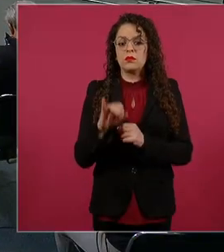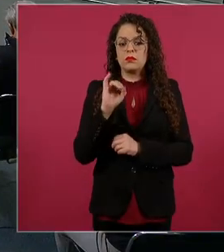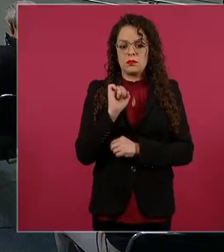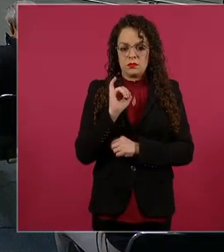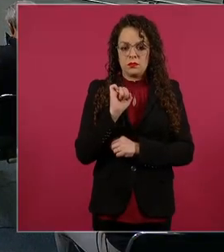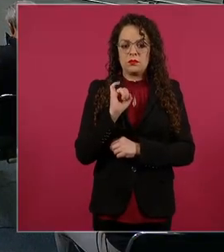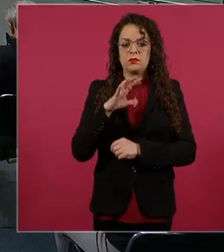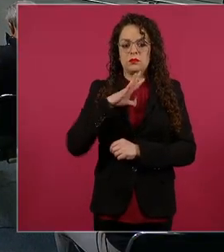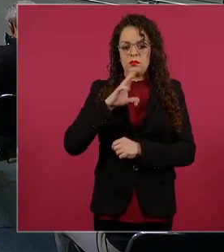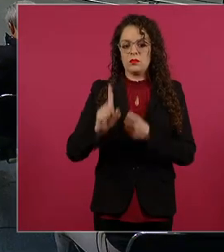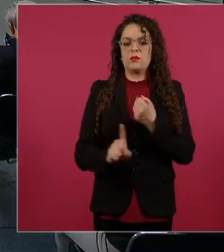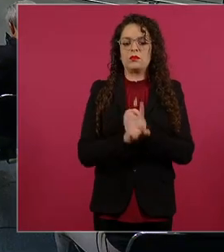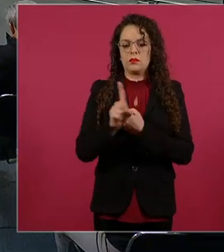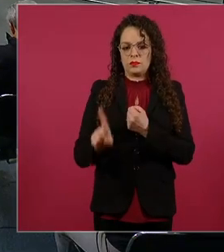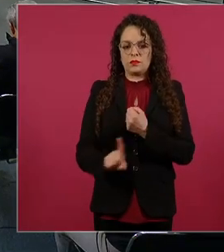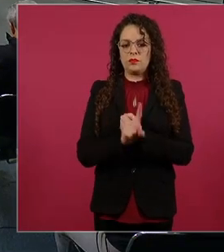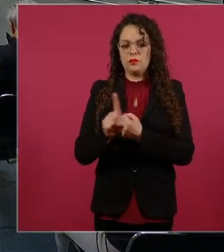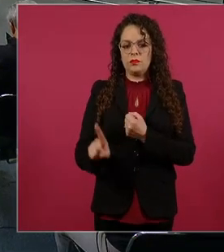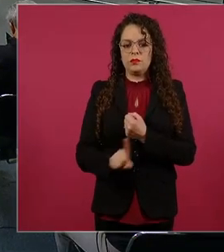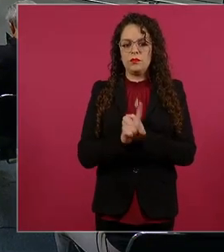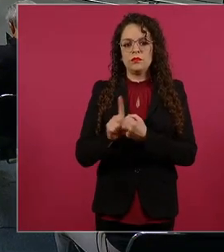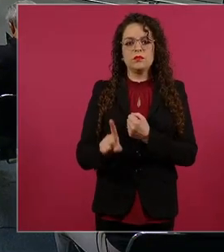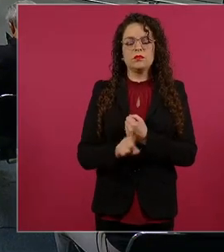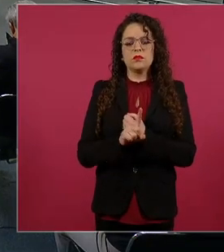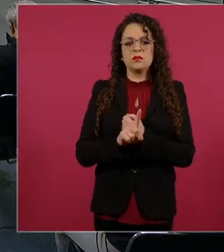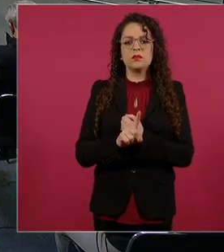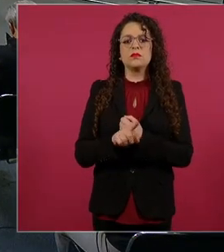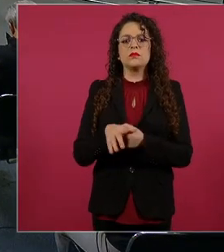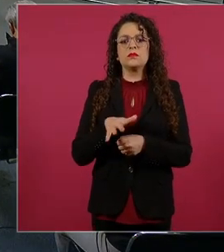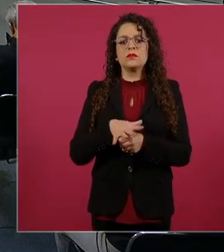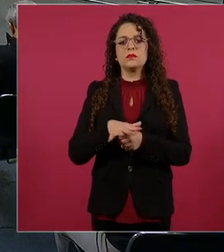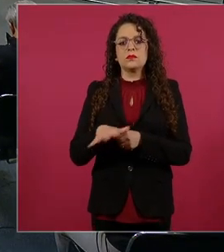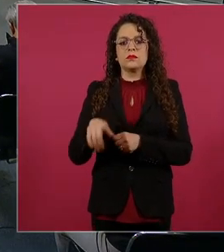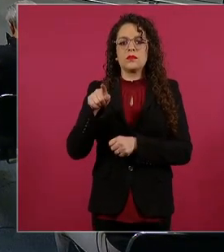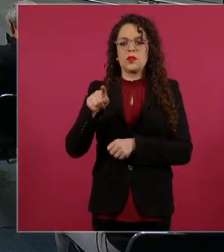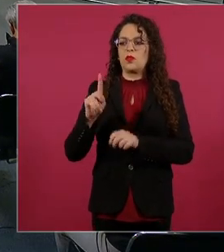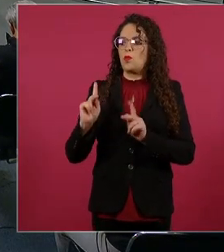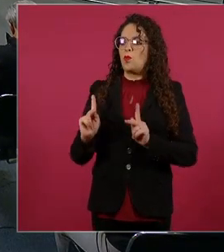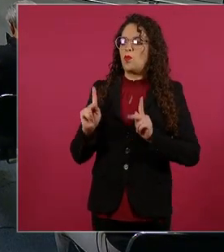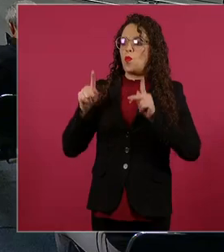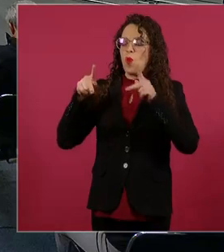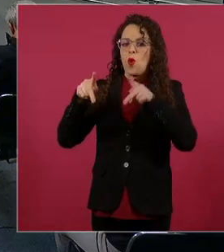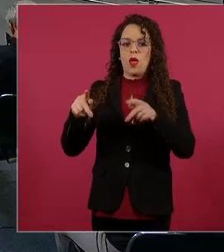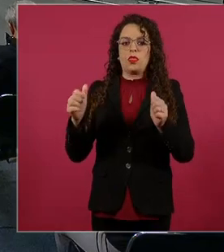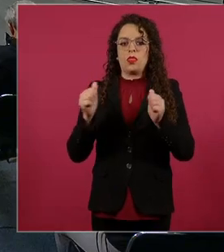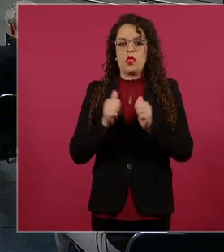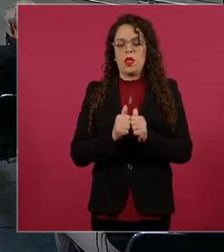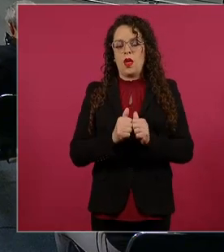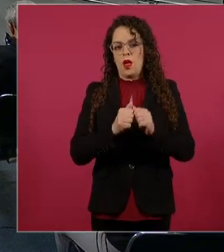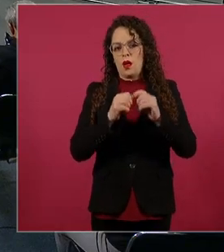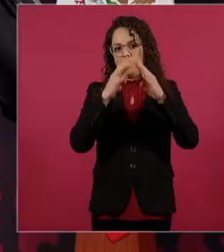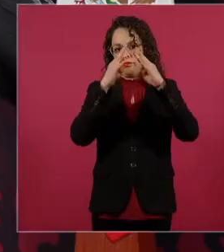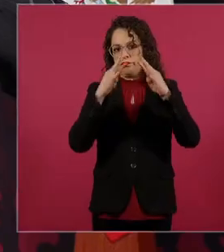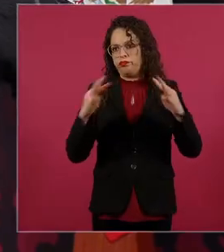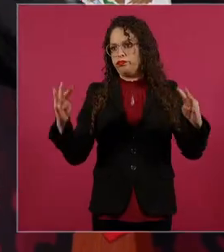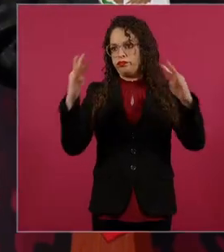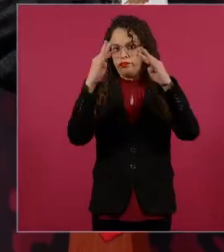de un puente atirantado y ya